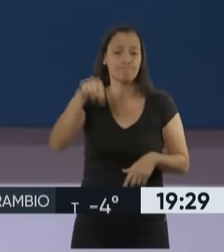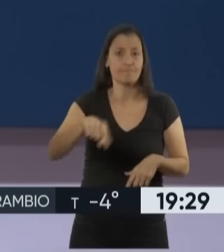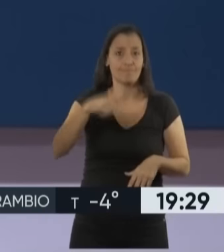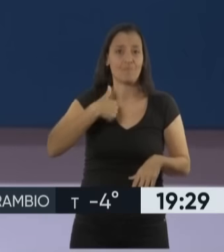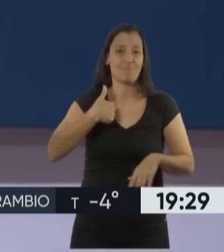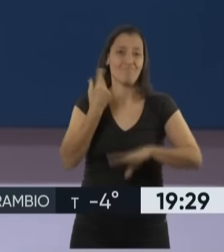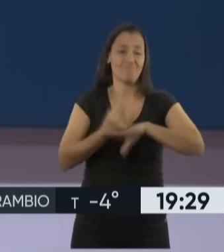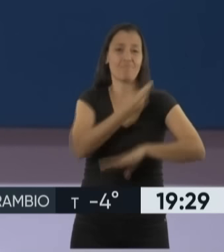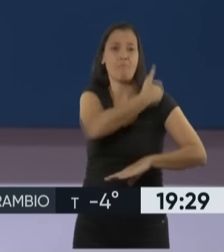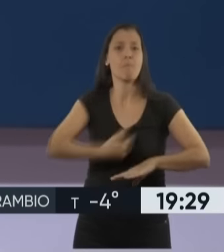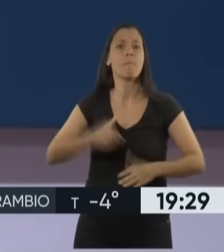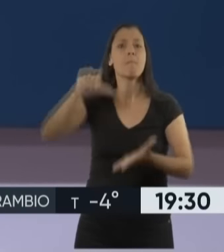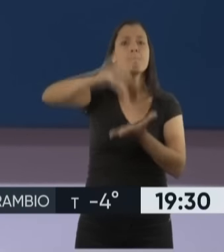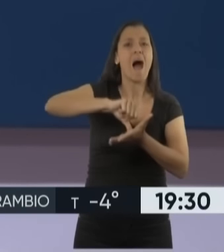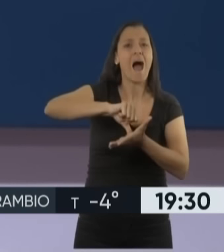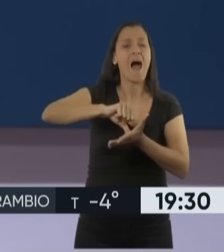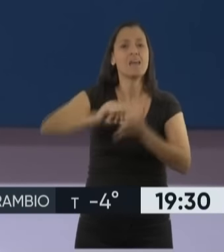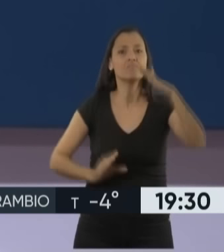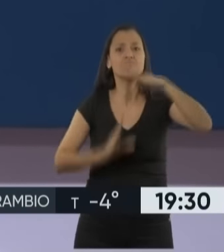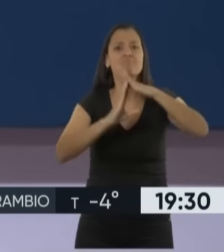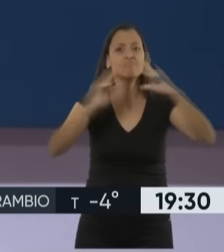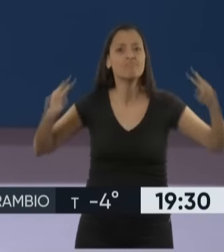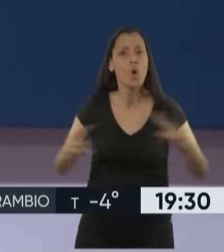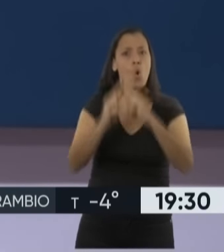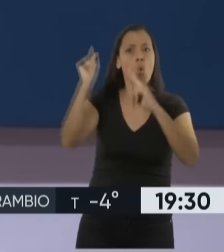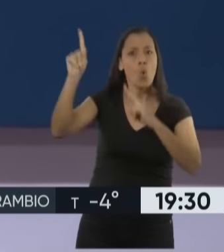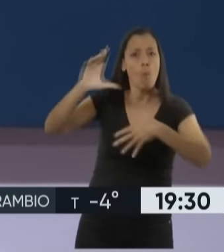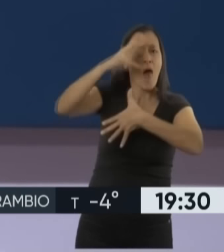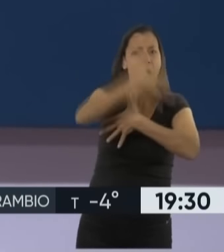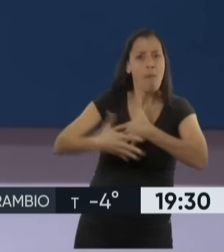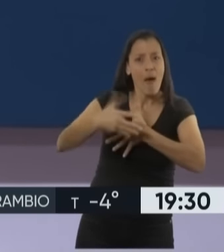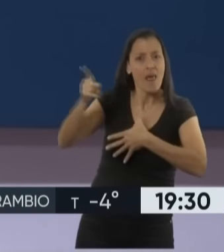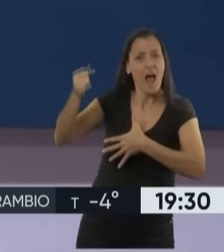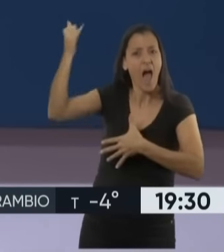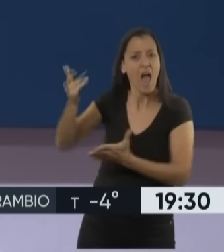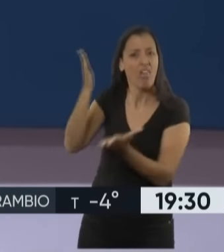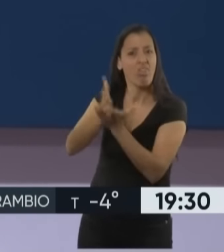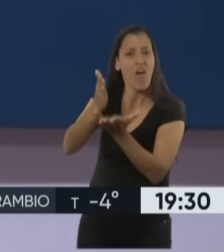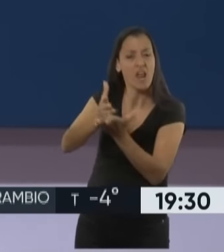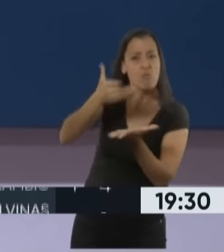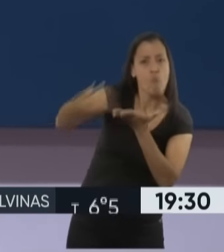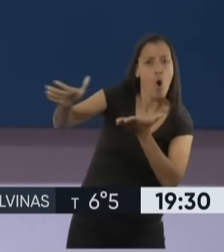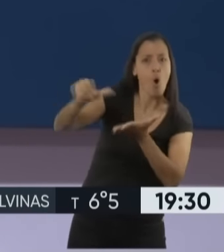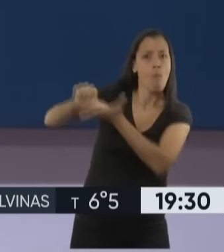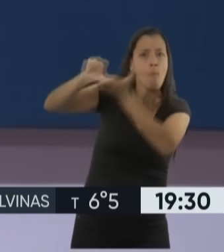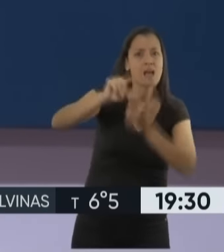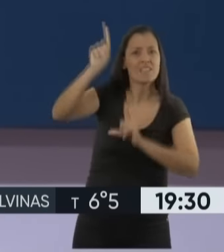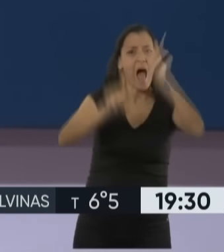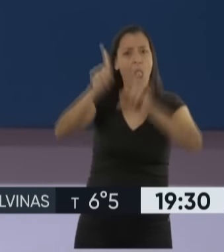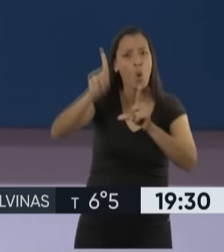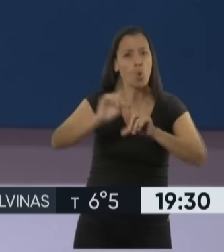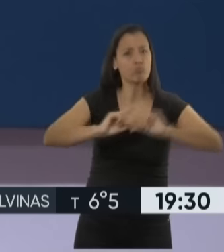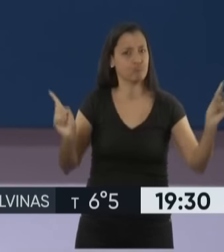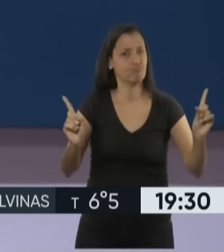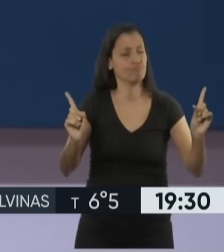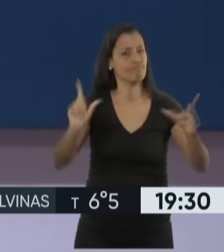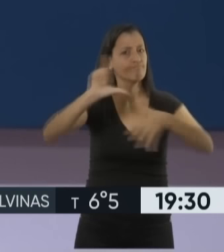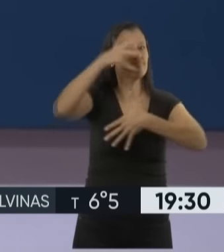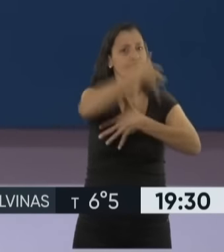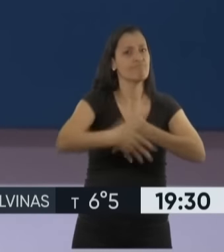anfitrión de la cumbre no otorga la capacidad de imponer el derecho de admisión sobre los países miembros del